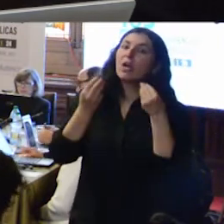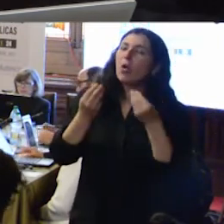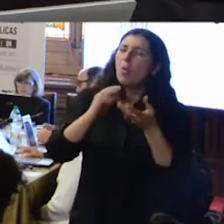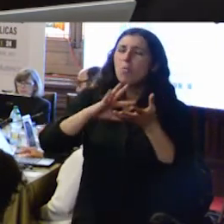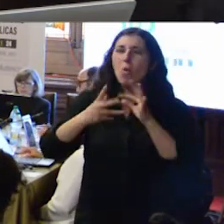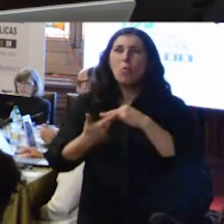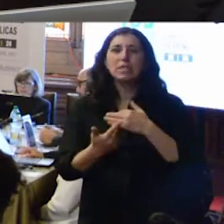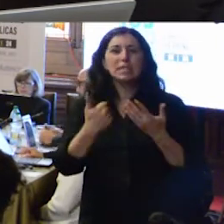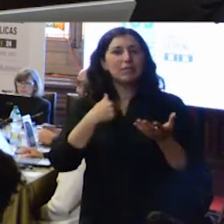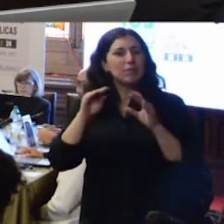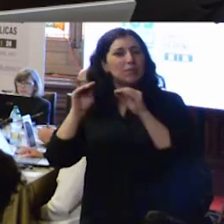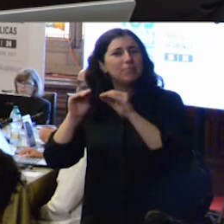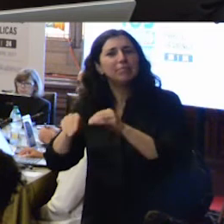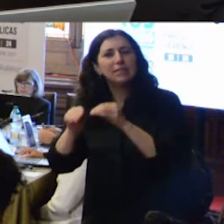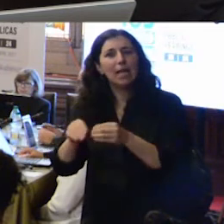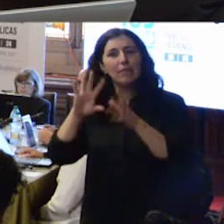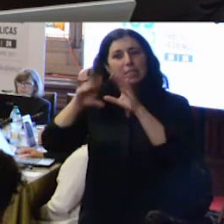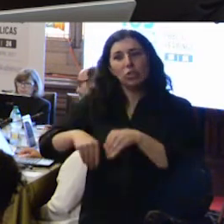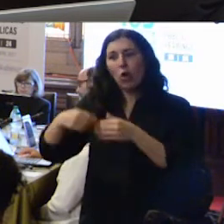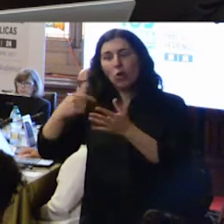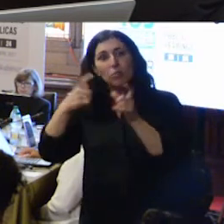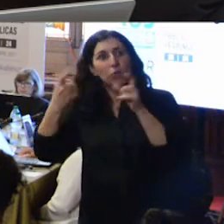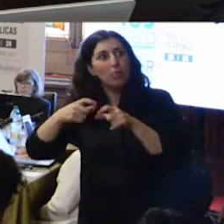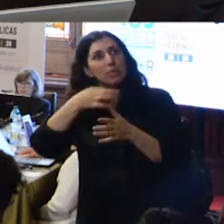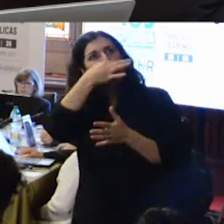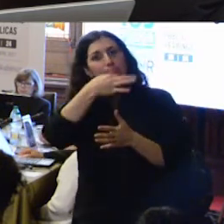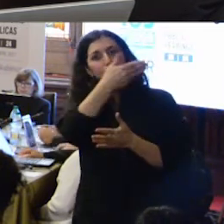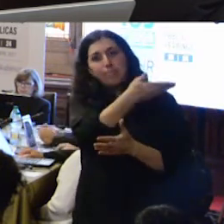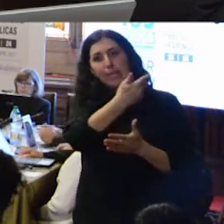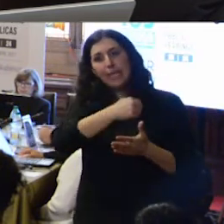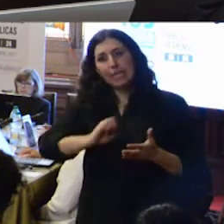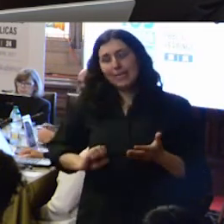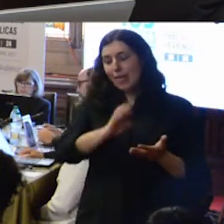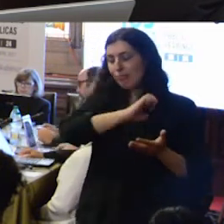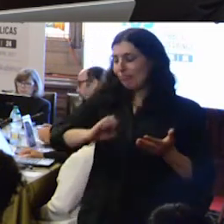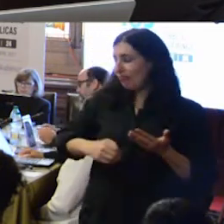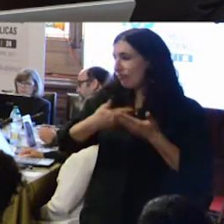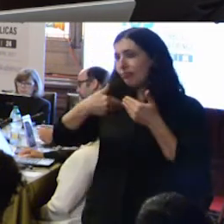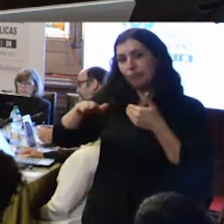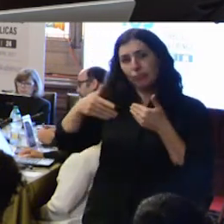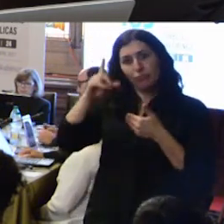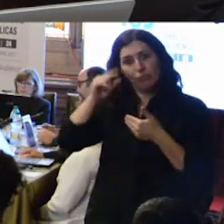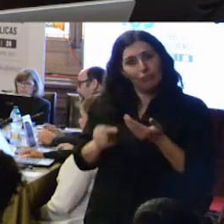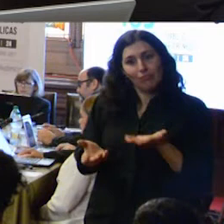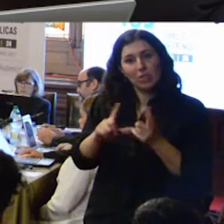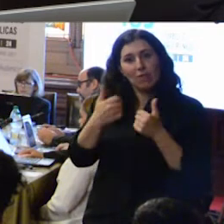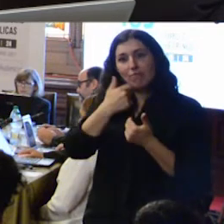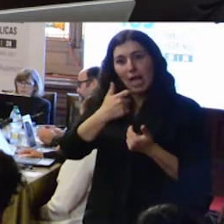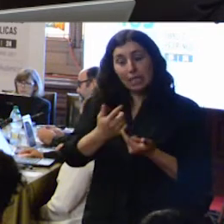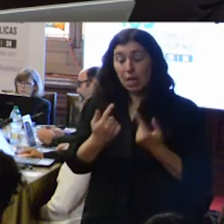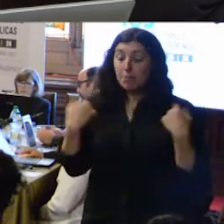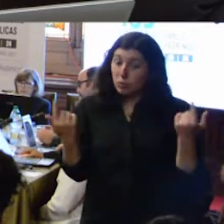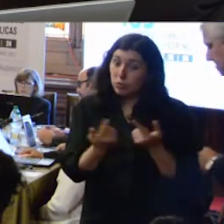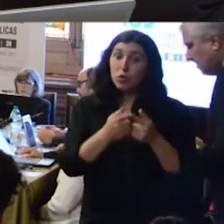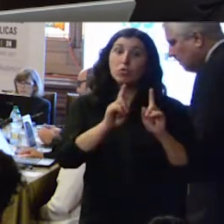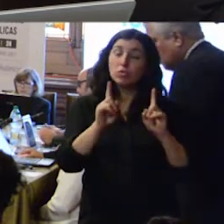precario acatamiento de las recomendaciones dadas al Estado. Sin embargo, no ignora otras formas múltiples,